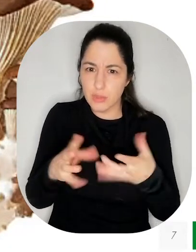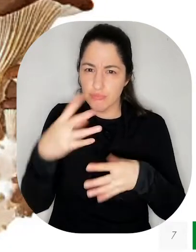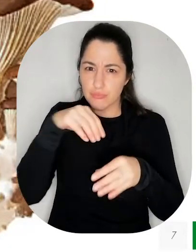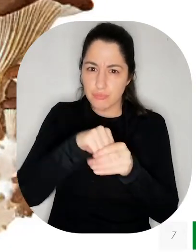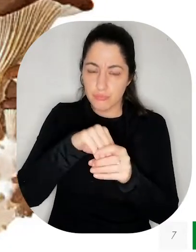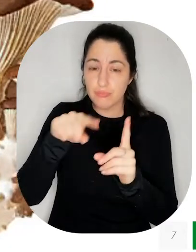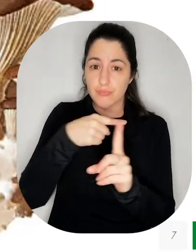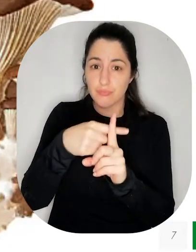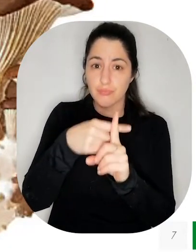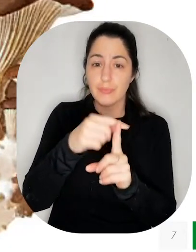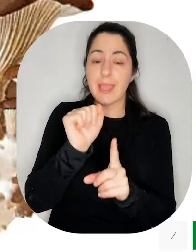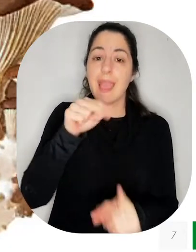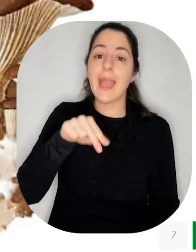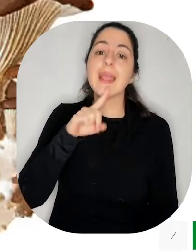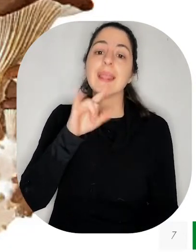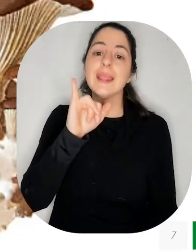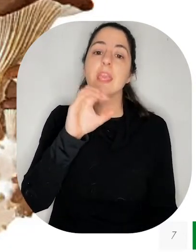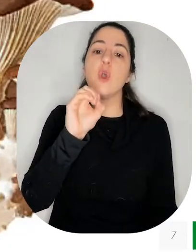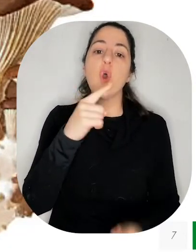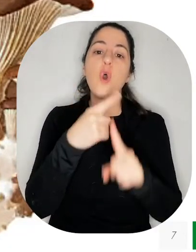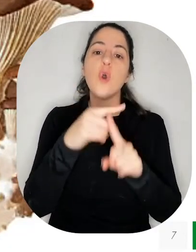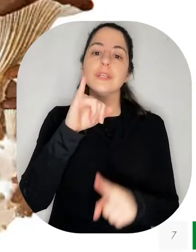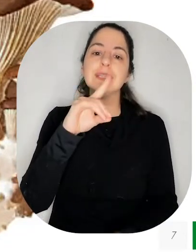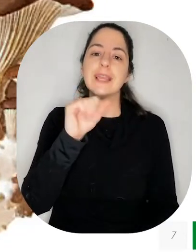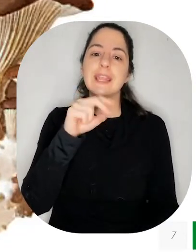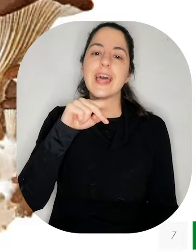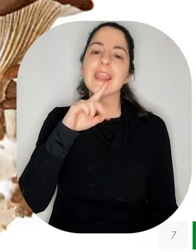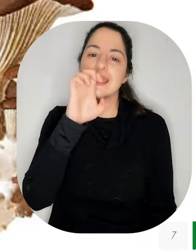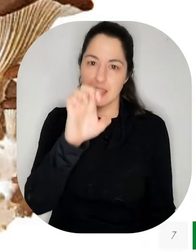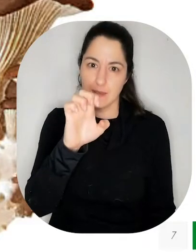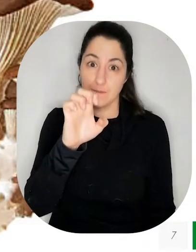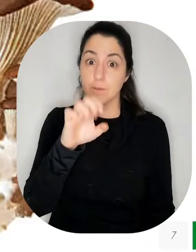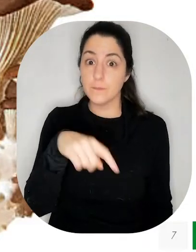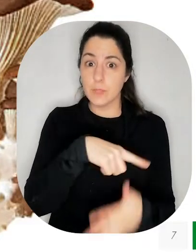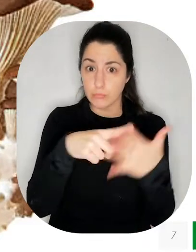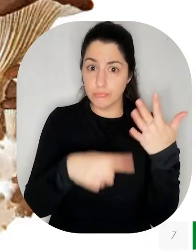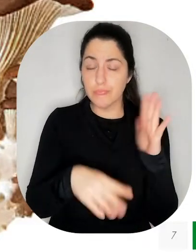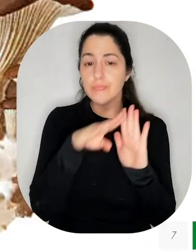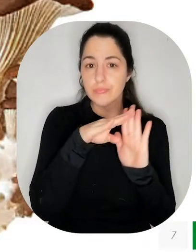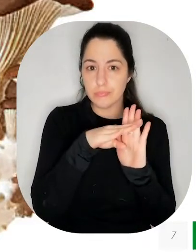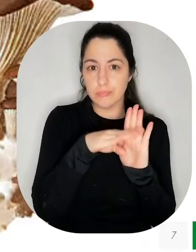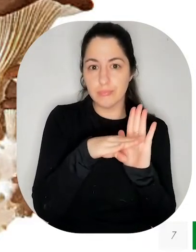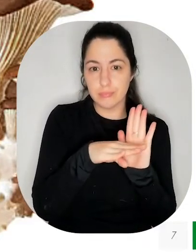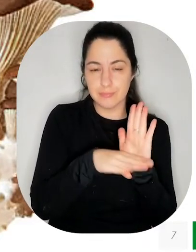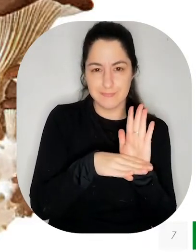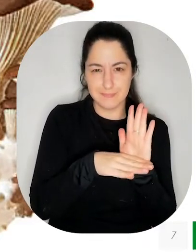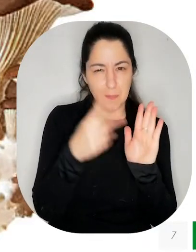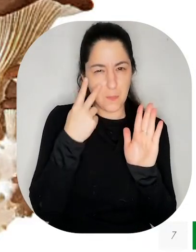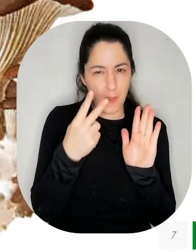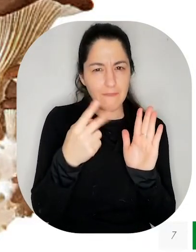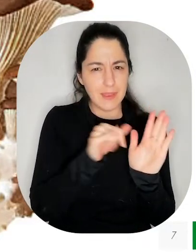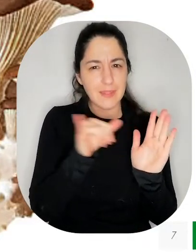considerado como suplemento antioxidante muy potente. Tiene nucleótidos, los